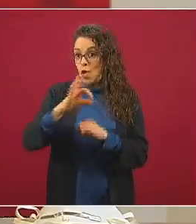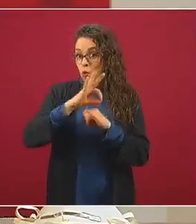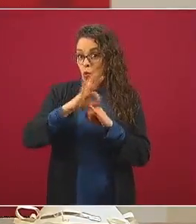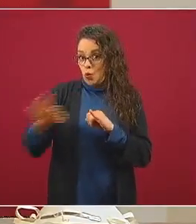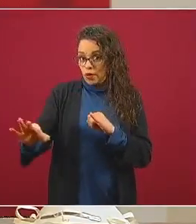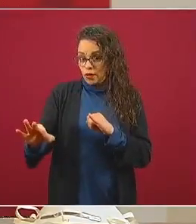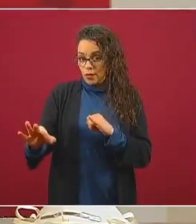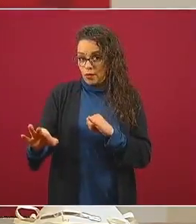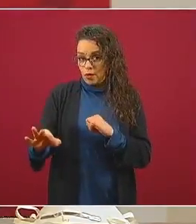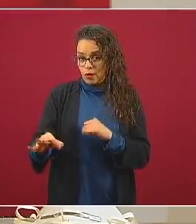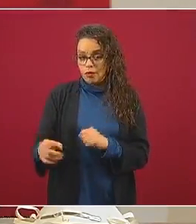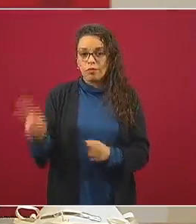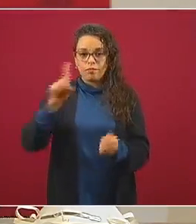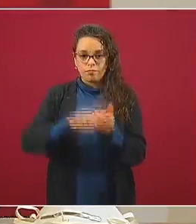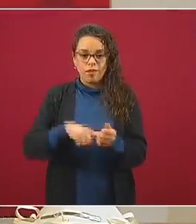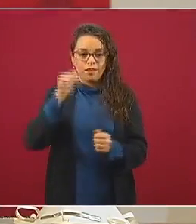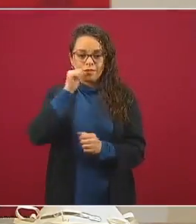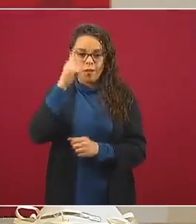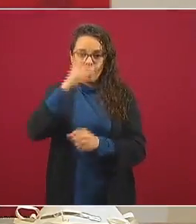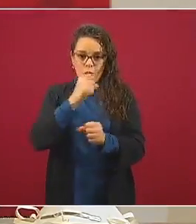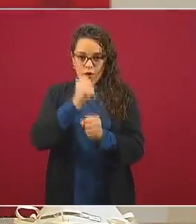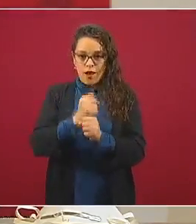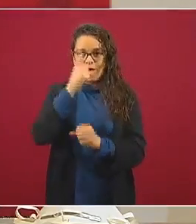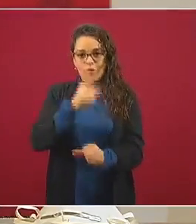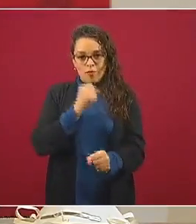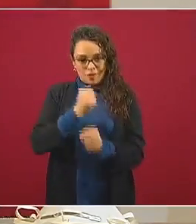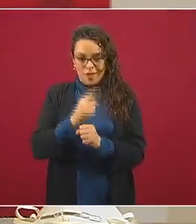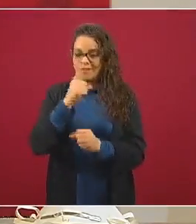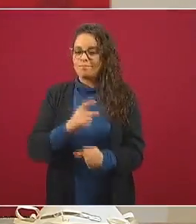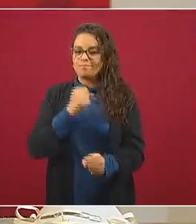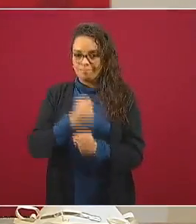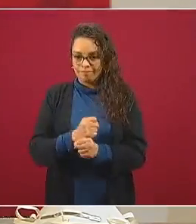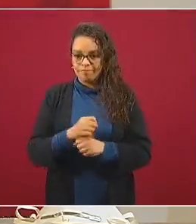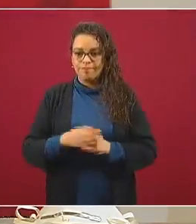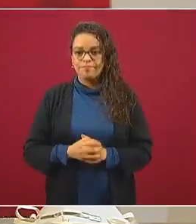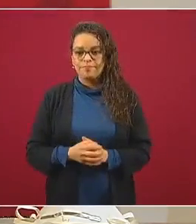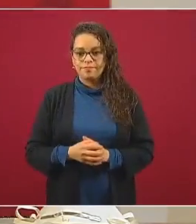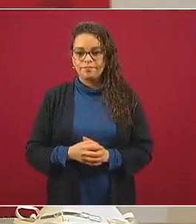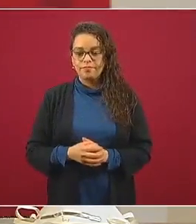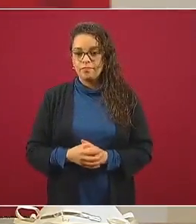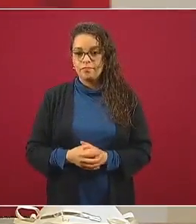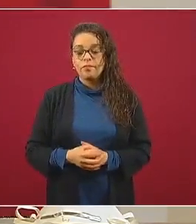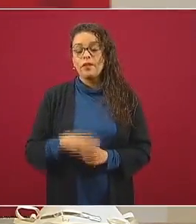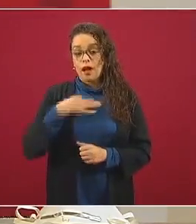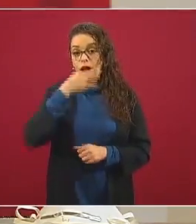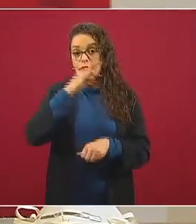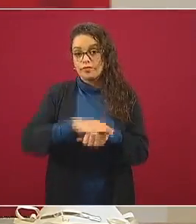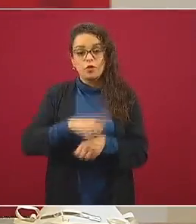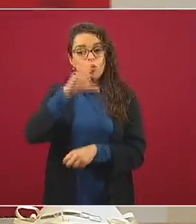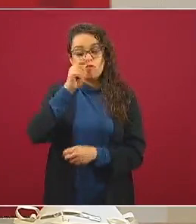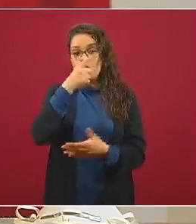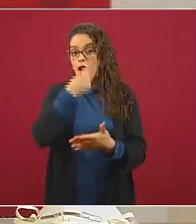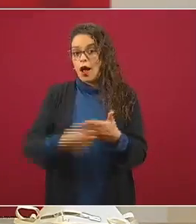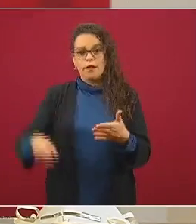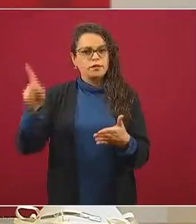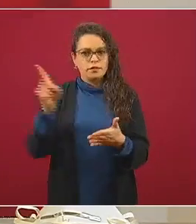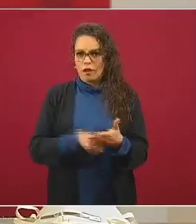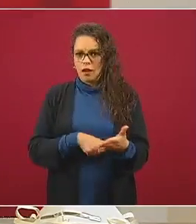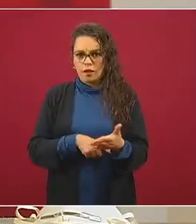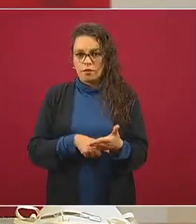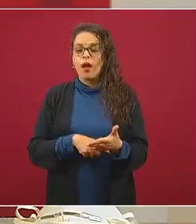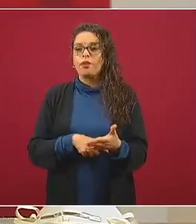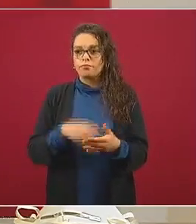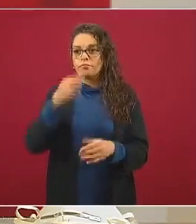forma anual. Entonces, ahora que ya se da a conocer que no se cancelan, pues ya los